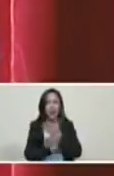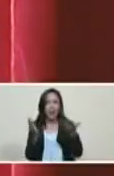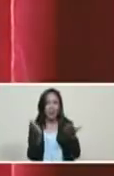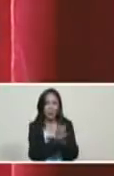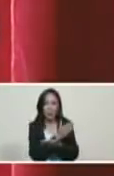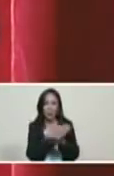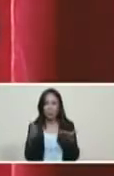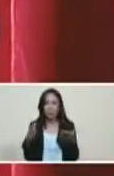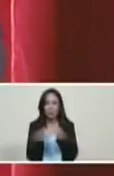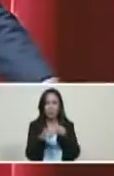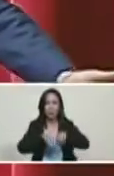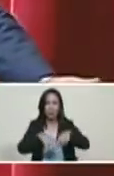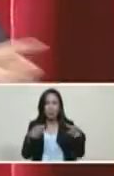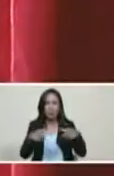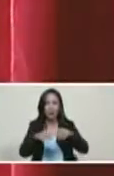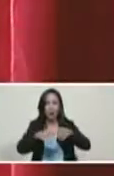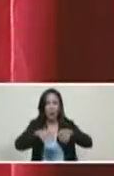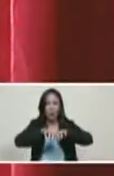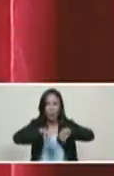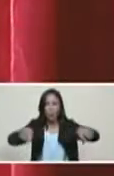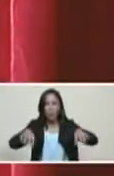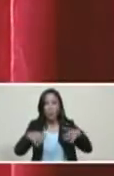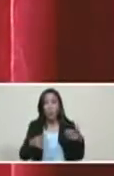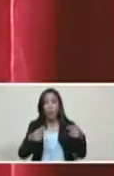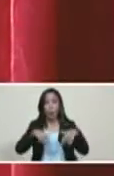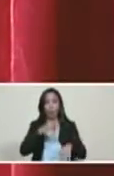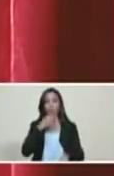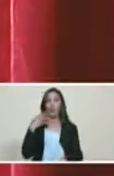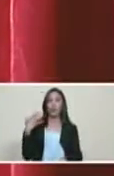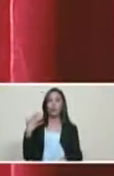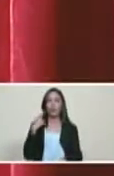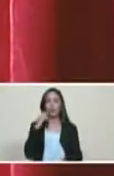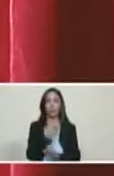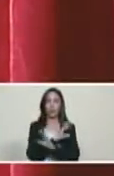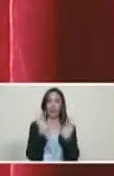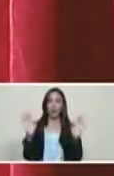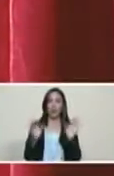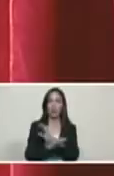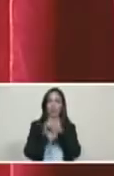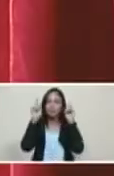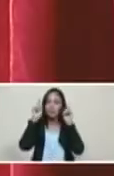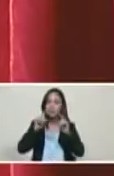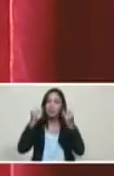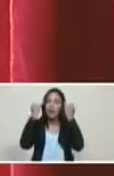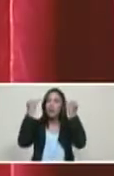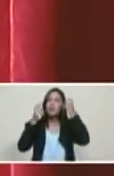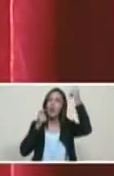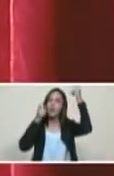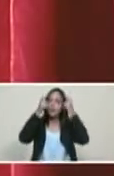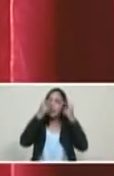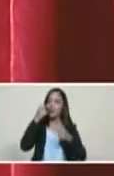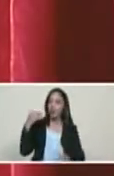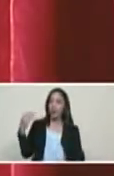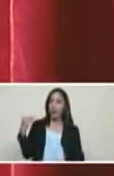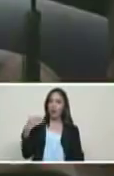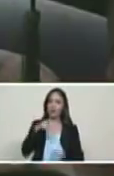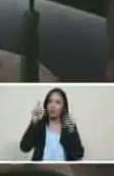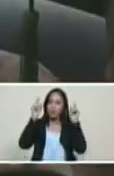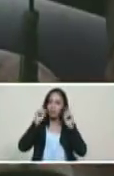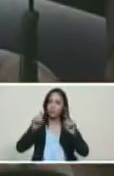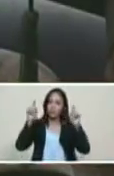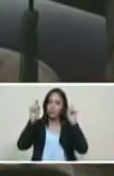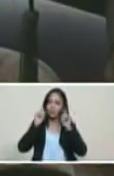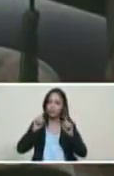destruía. Y hoy podemos estar orgullosos de que la siembra del comandante Chávez, la fundación